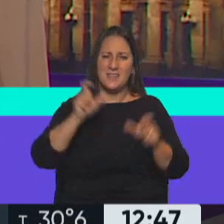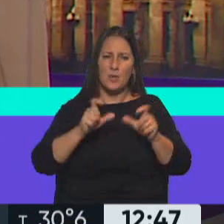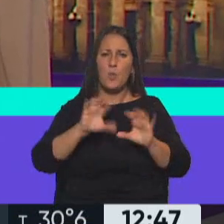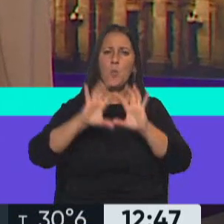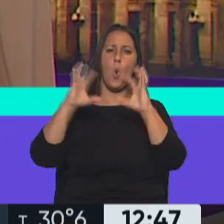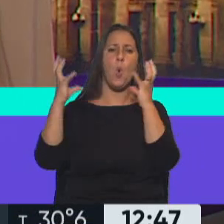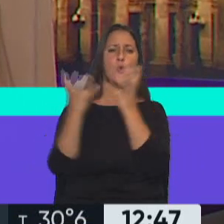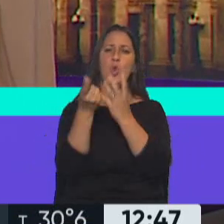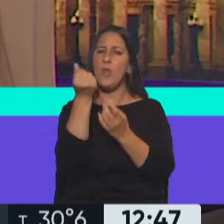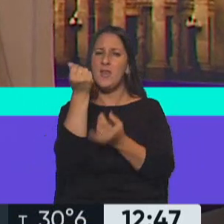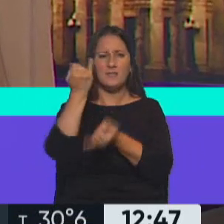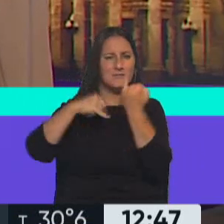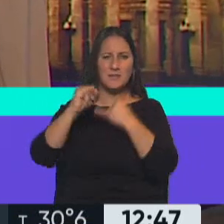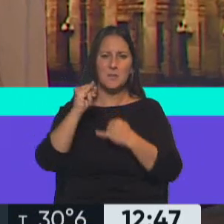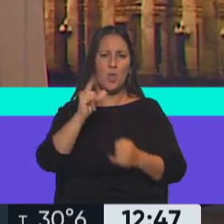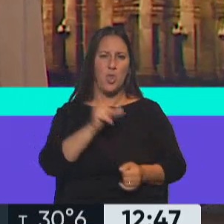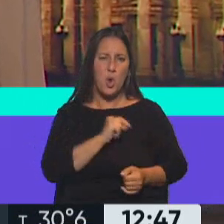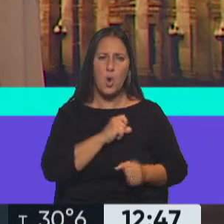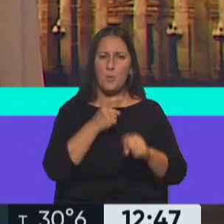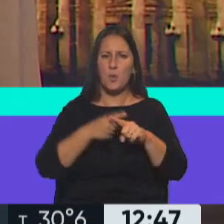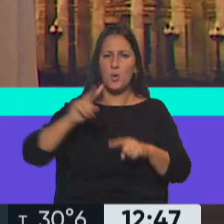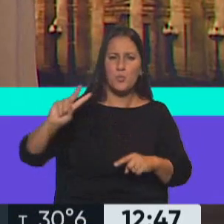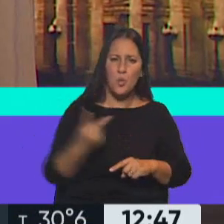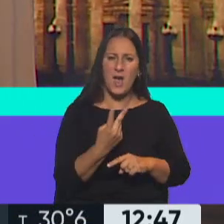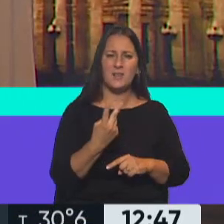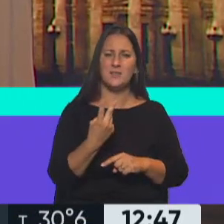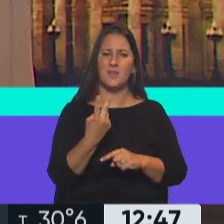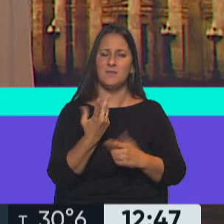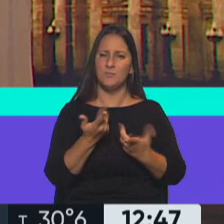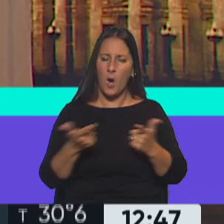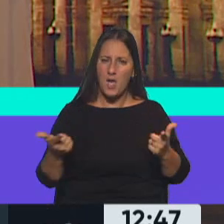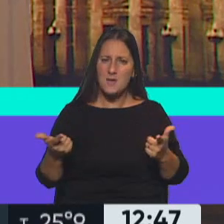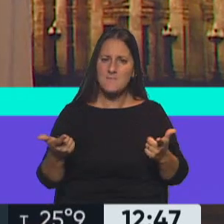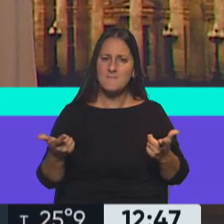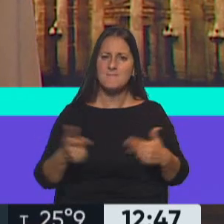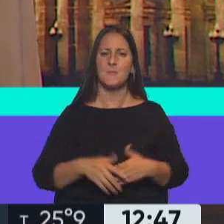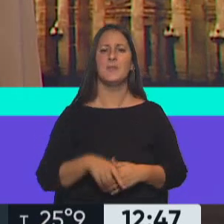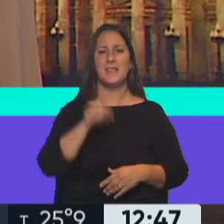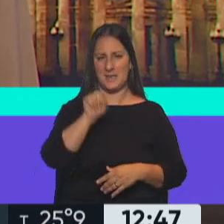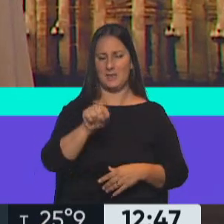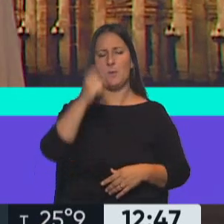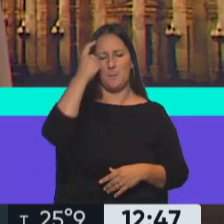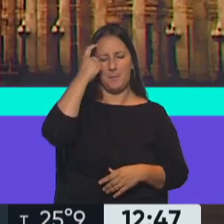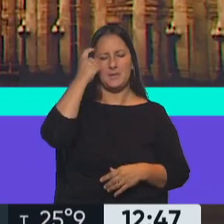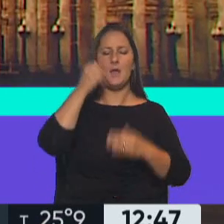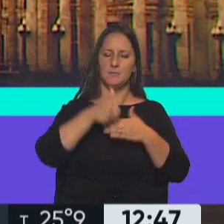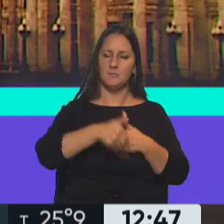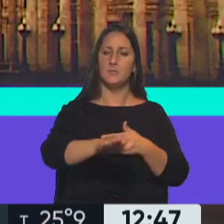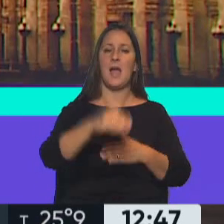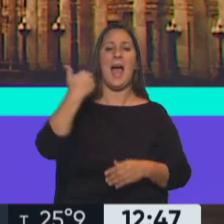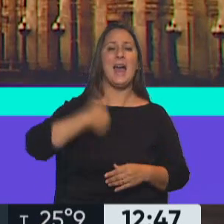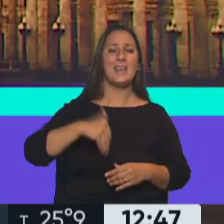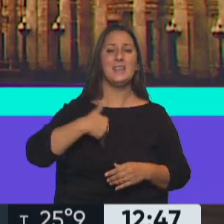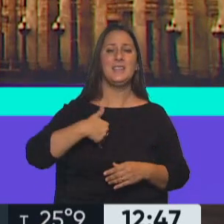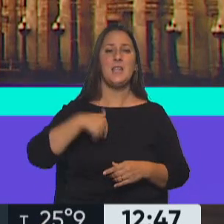al mundo financiero, al capitalismo financiero. Este es un punto de partida que hay que empezar a tener en cuenta. Argentina hoy